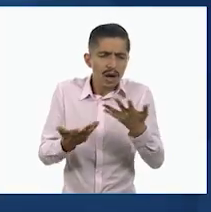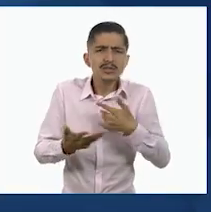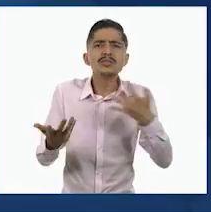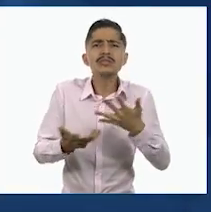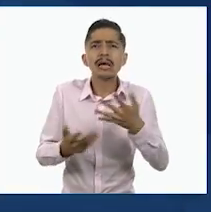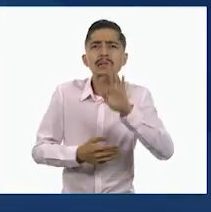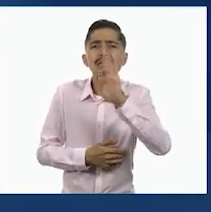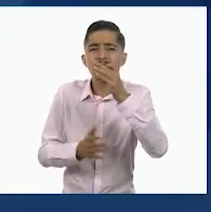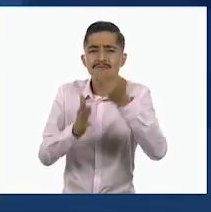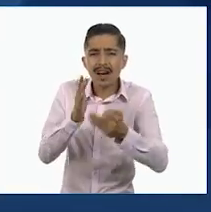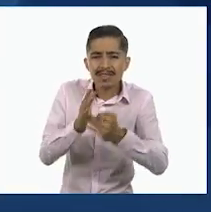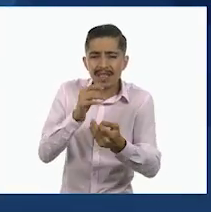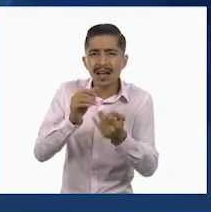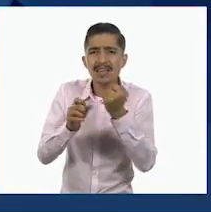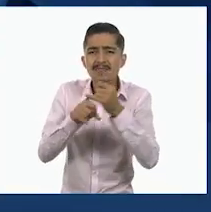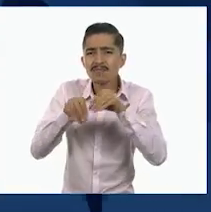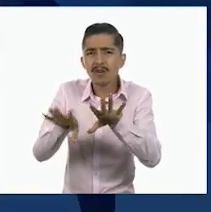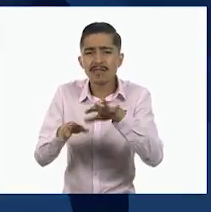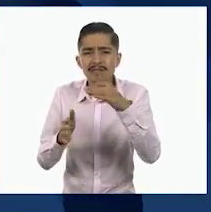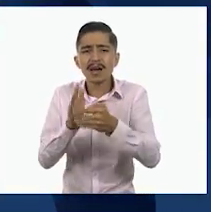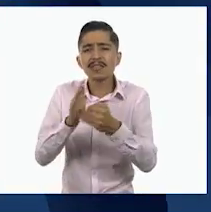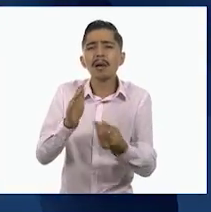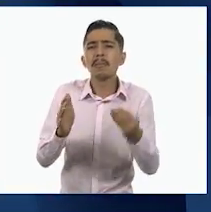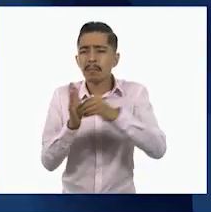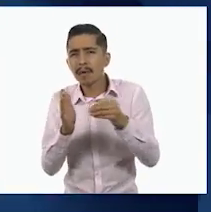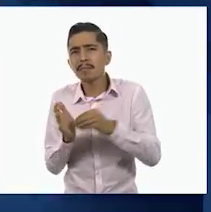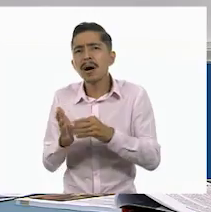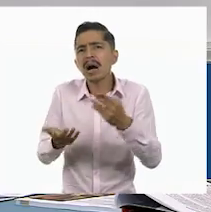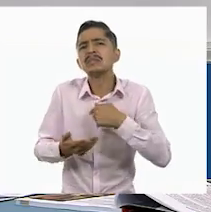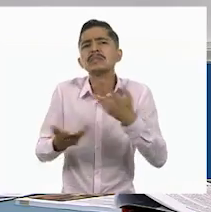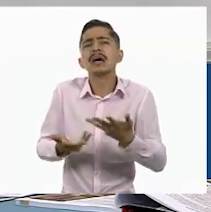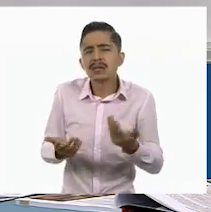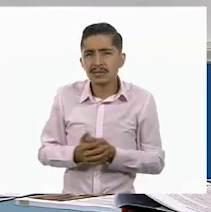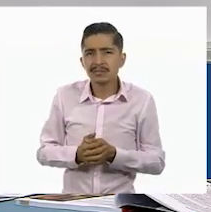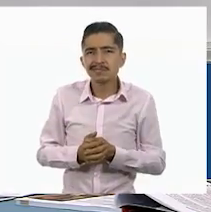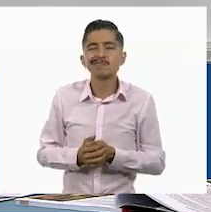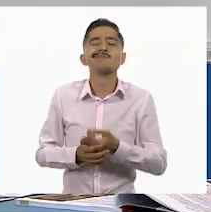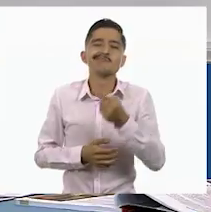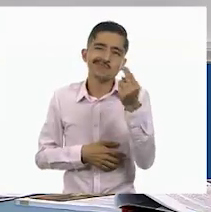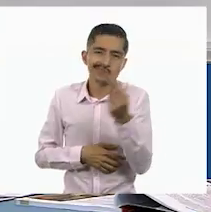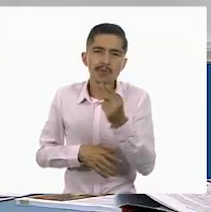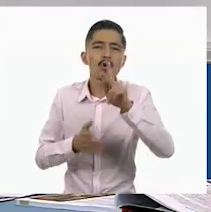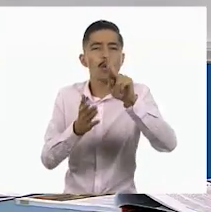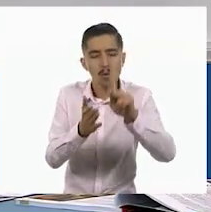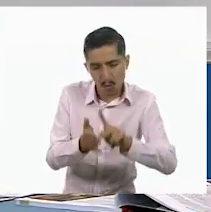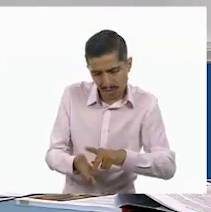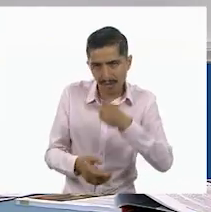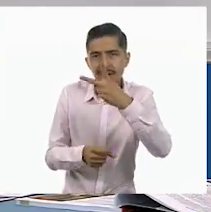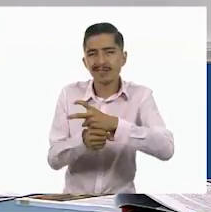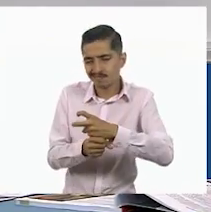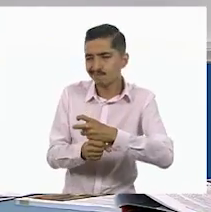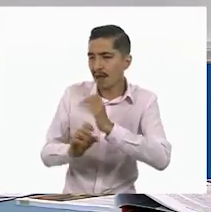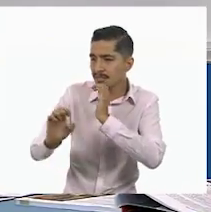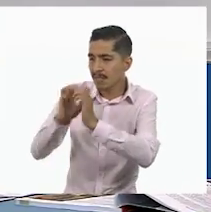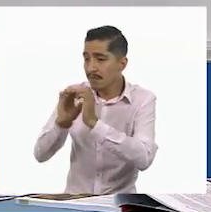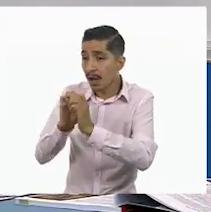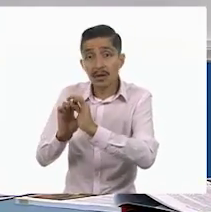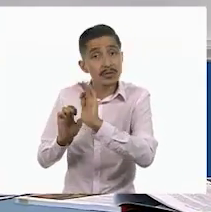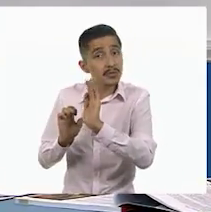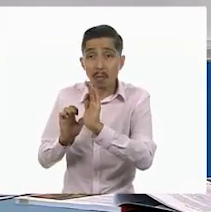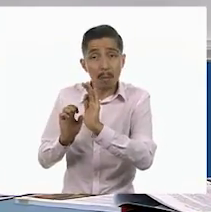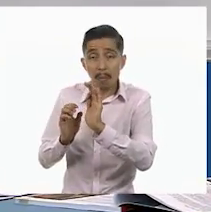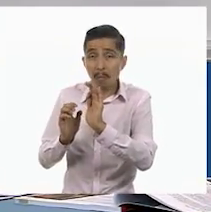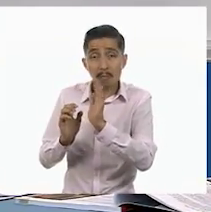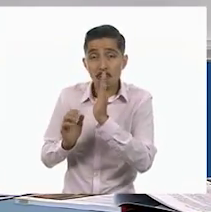la biografía? Bien, pues aquí lo que tienes que hacer es volver a plantear una entrevista, si es posible, y si no, buscar en